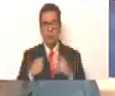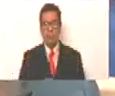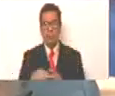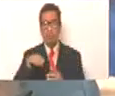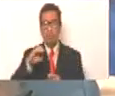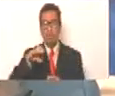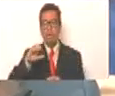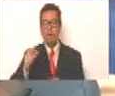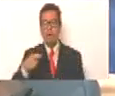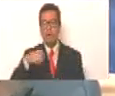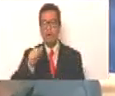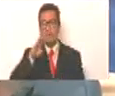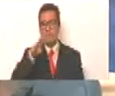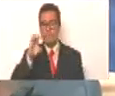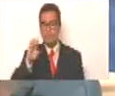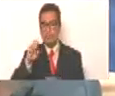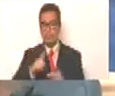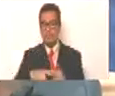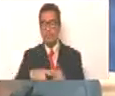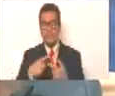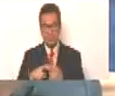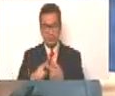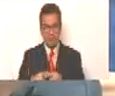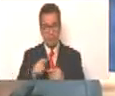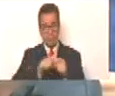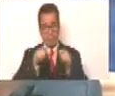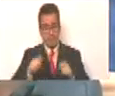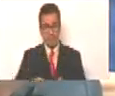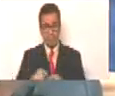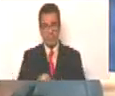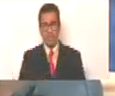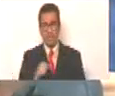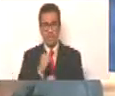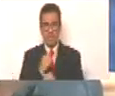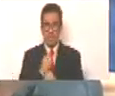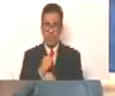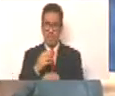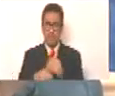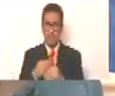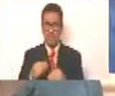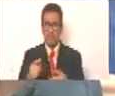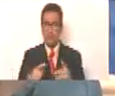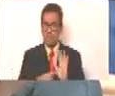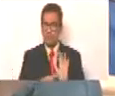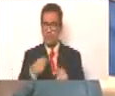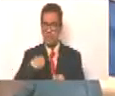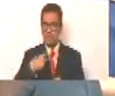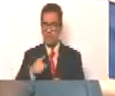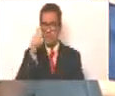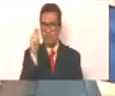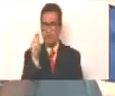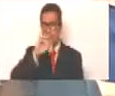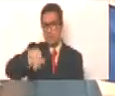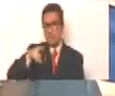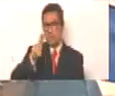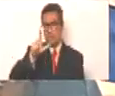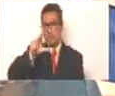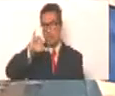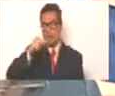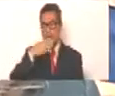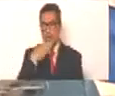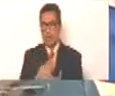y sus derivados artesanales, creo que es preciso, en sintonía con lo que comentaba el diputado Julio Chávez, agradecer